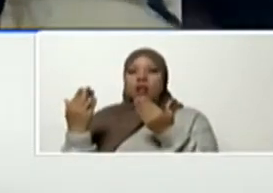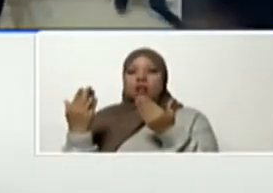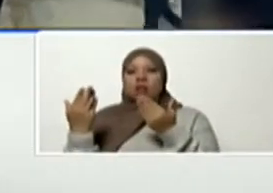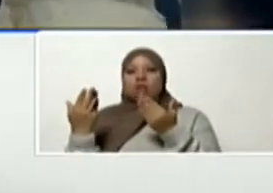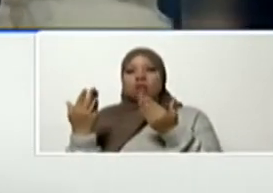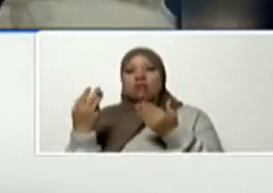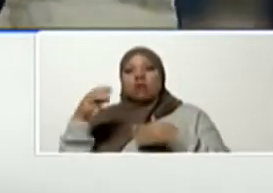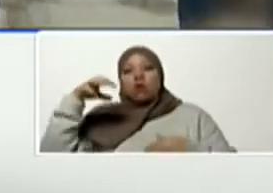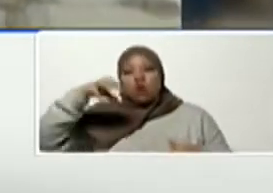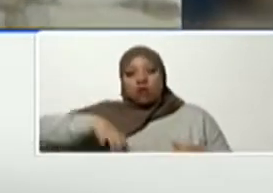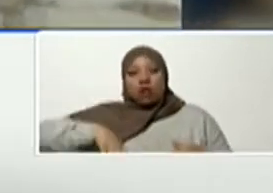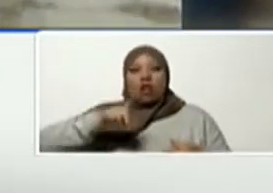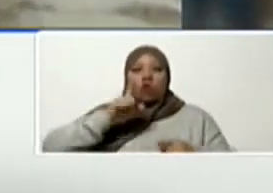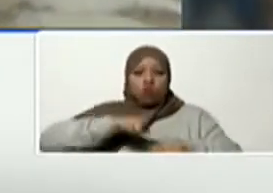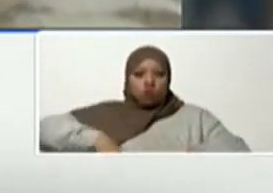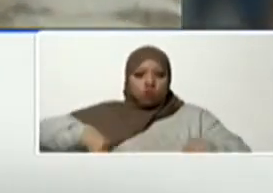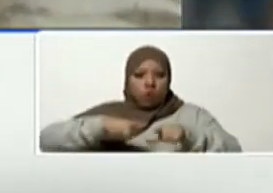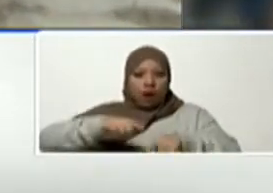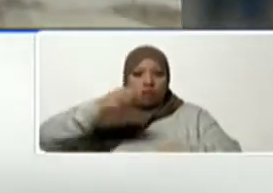Tamaulipas,